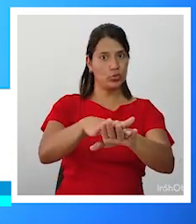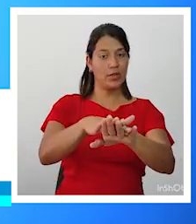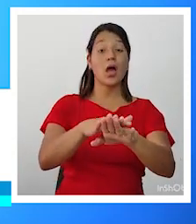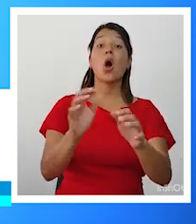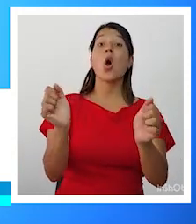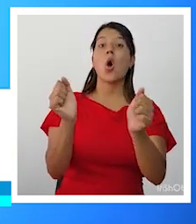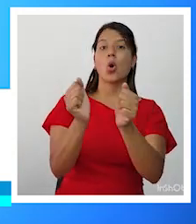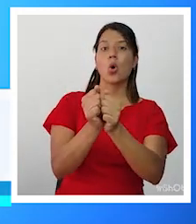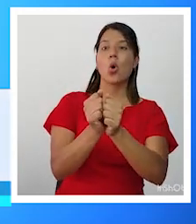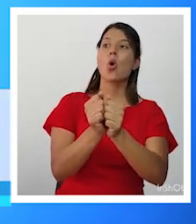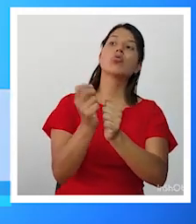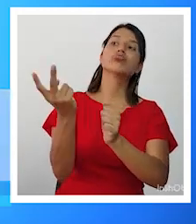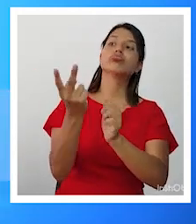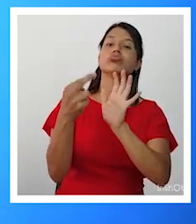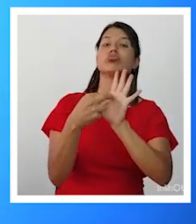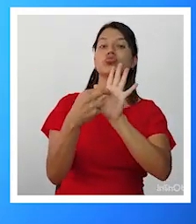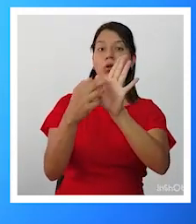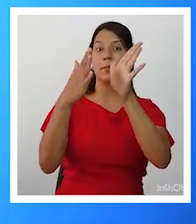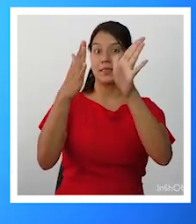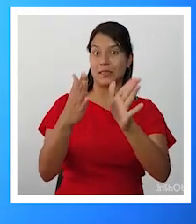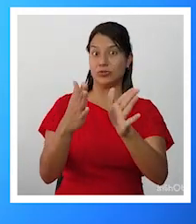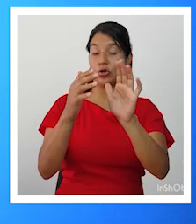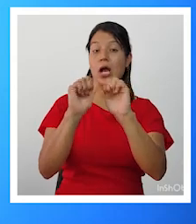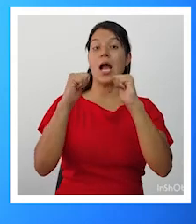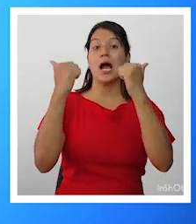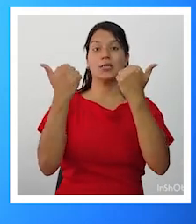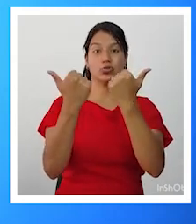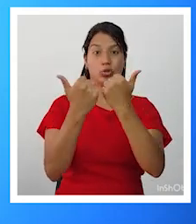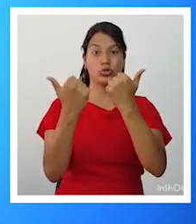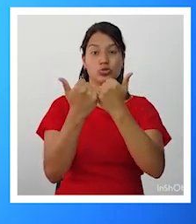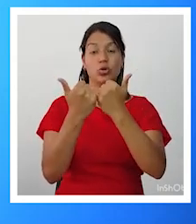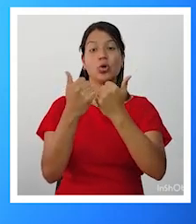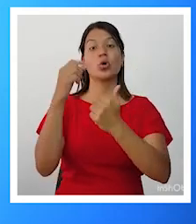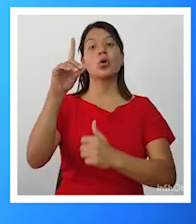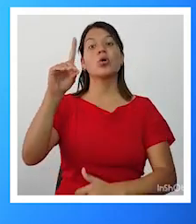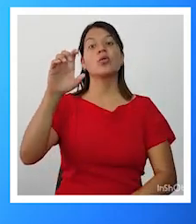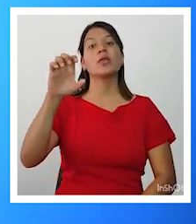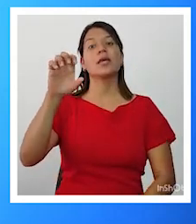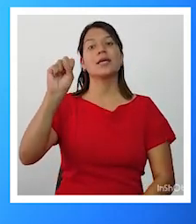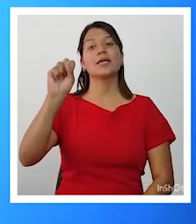de representantes de la Asociación de Zampa Inclusiva,